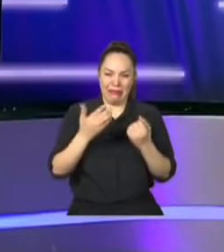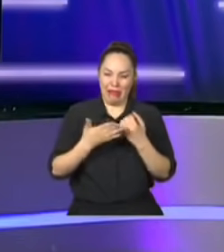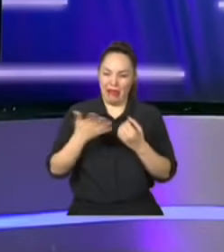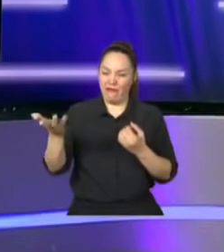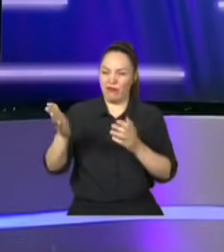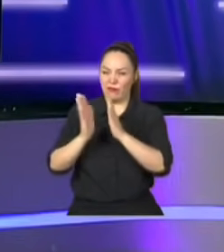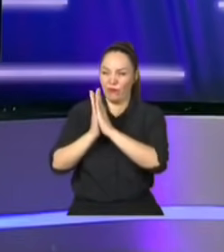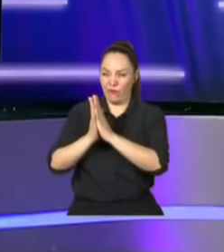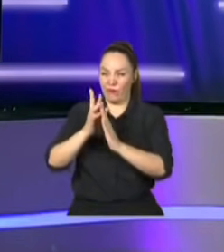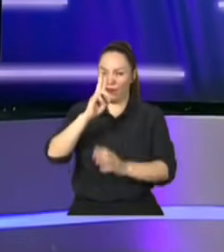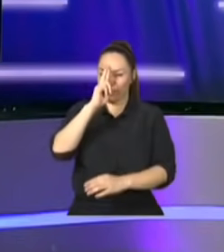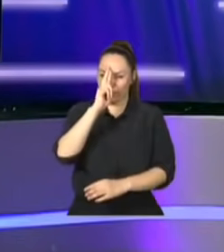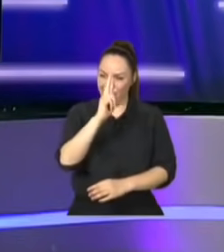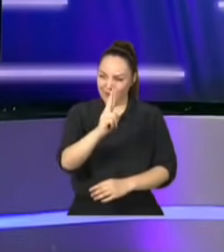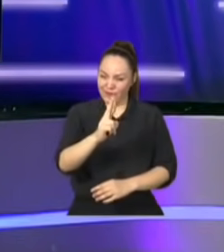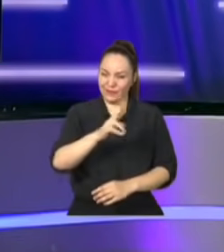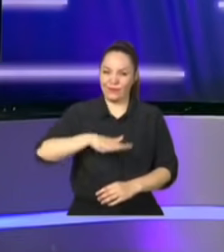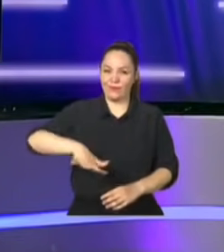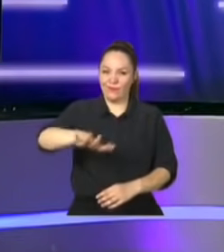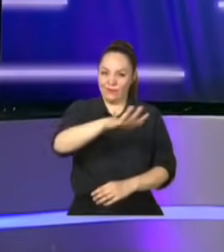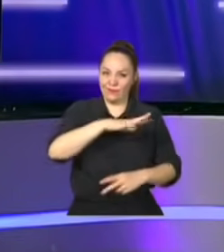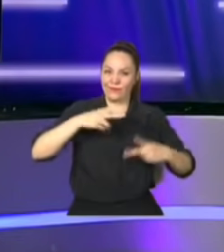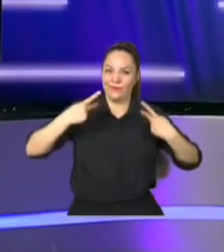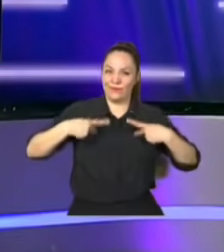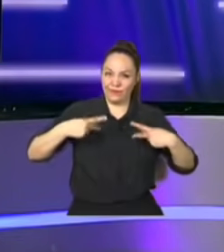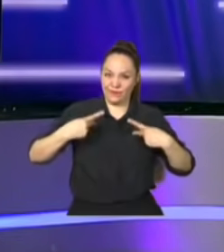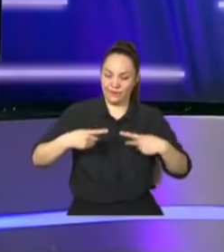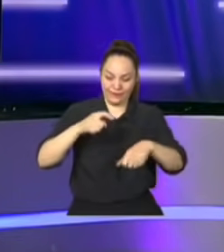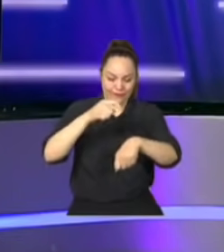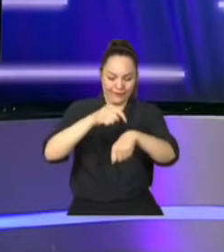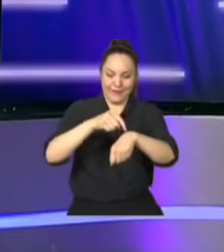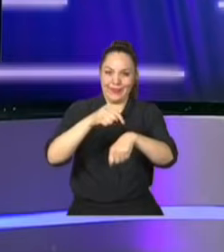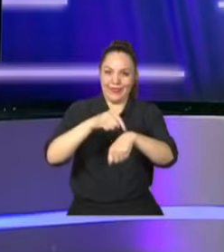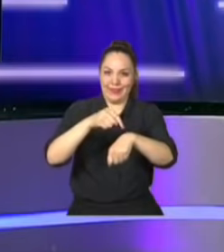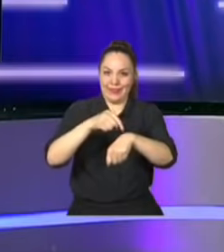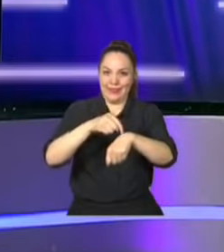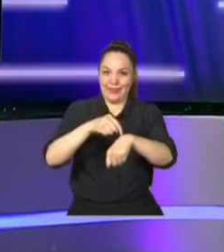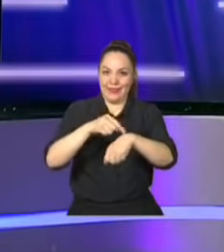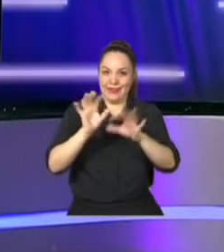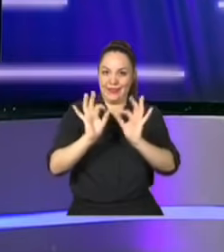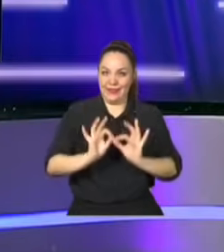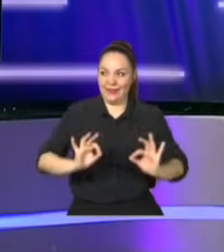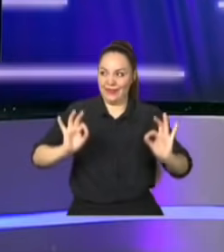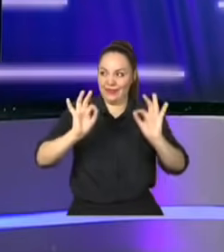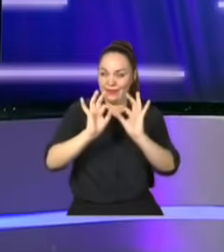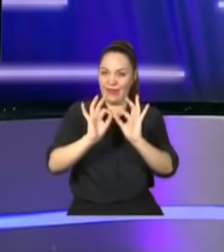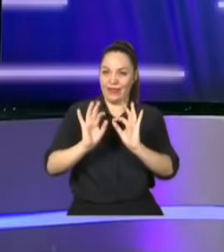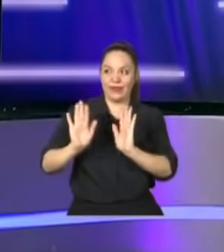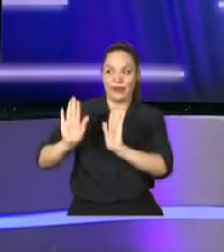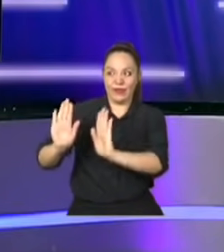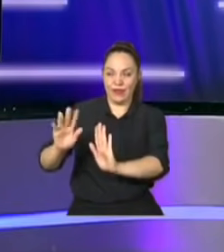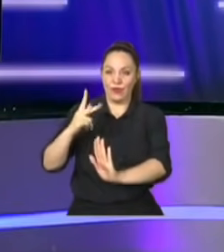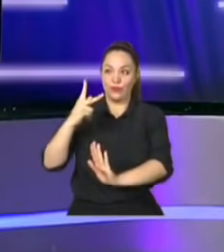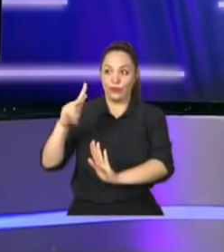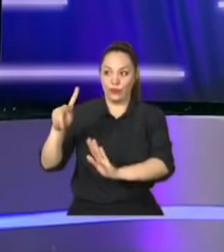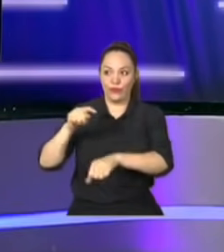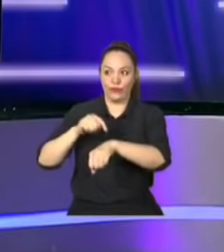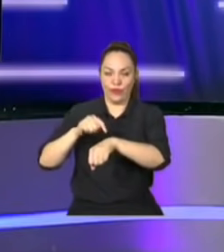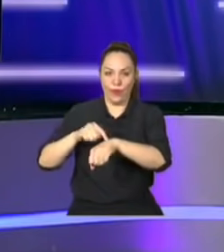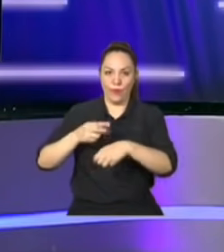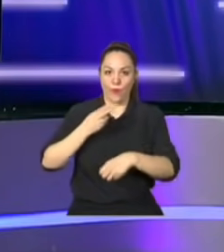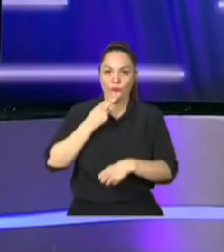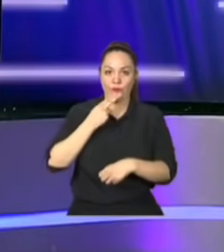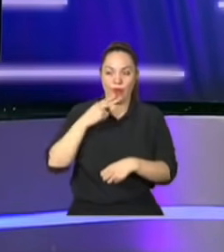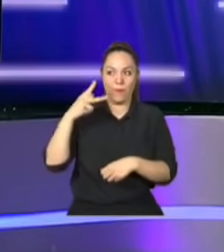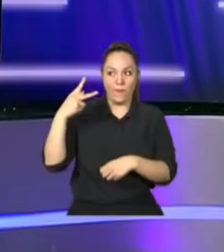respeto al público primero. Estamos con tiempo medido. Usted puede usar su tiempo para las propuestas o para